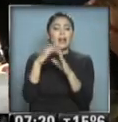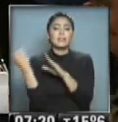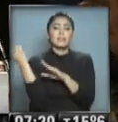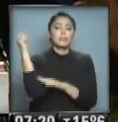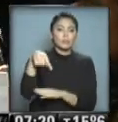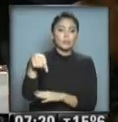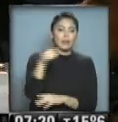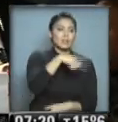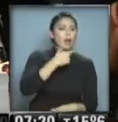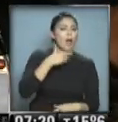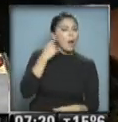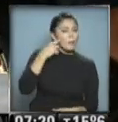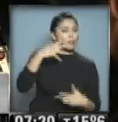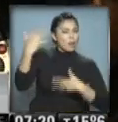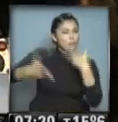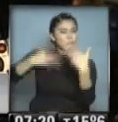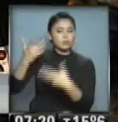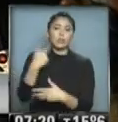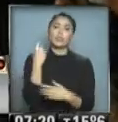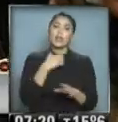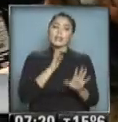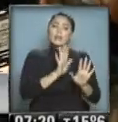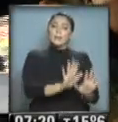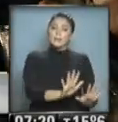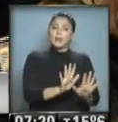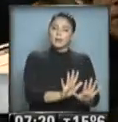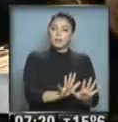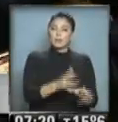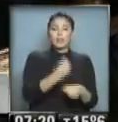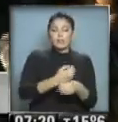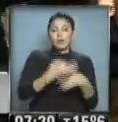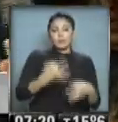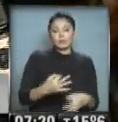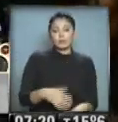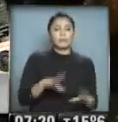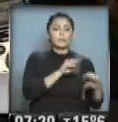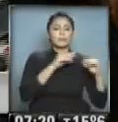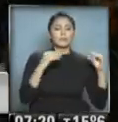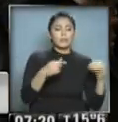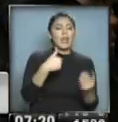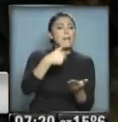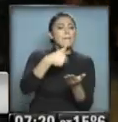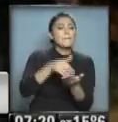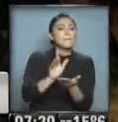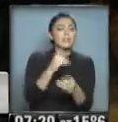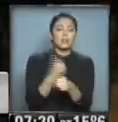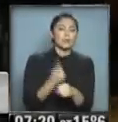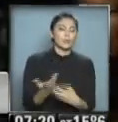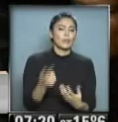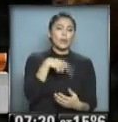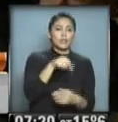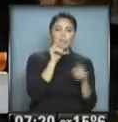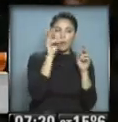tratamos de disuadirlos y de hacer las maniobras correspondientes para que no se puede prevenir, porque esto es algo que ha